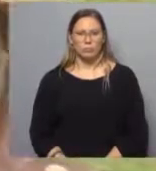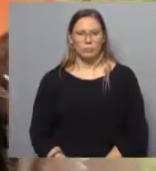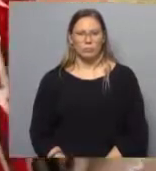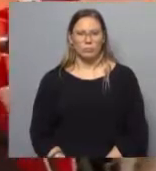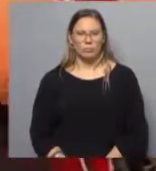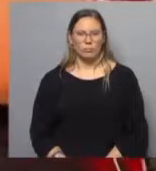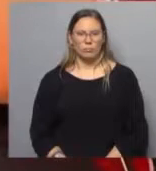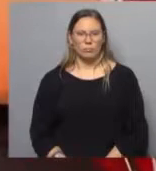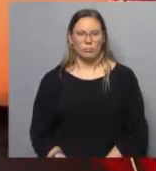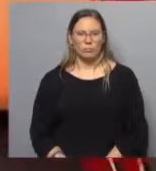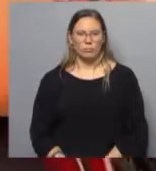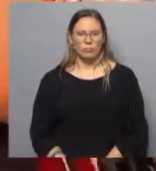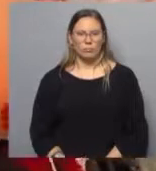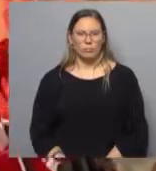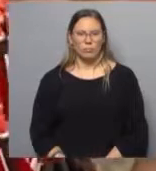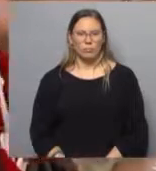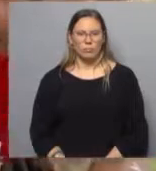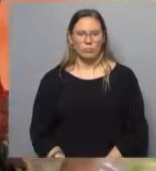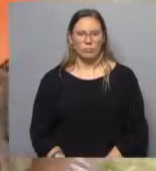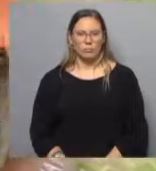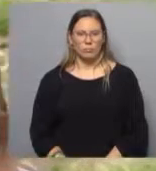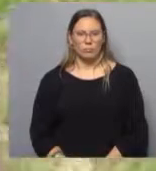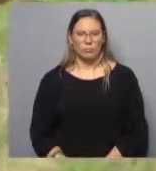importadas, se traen de